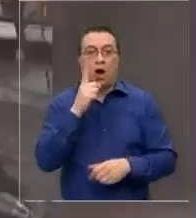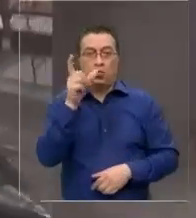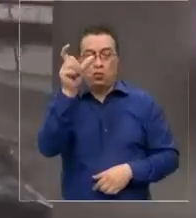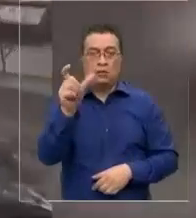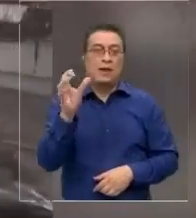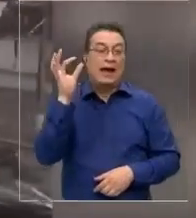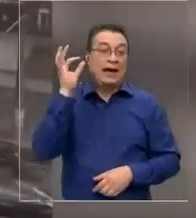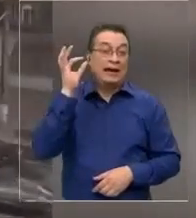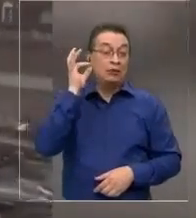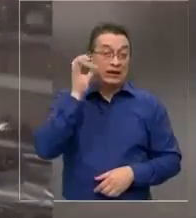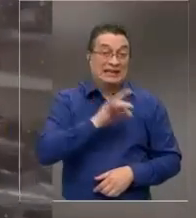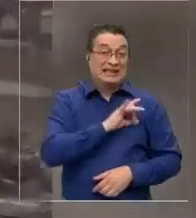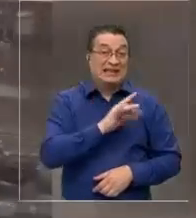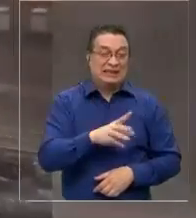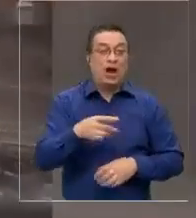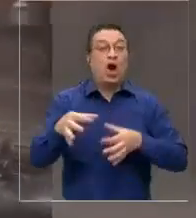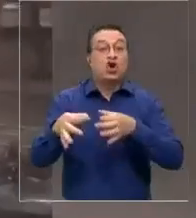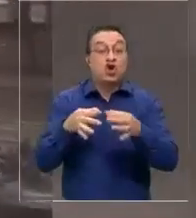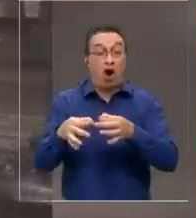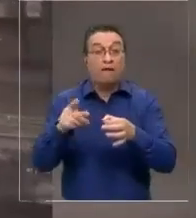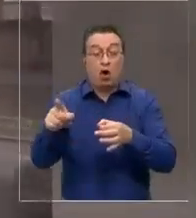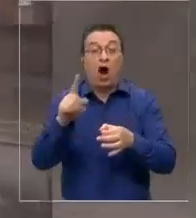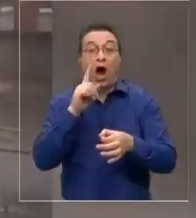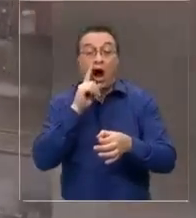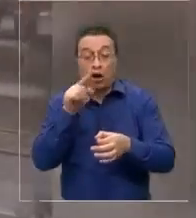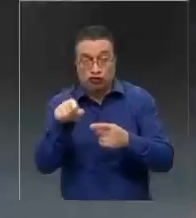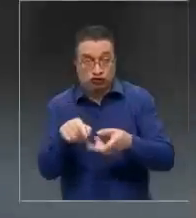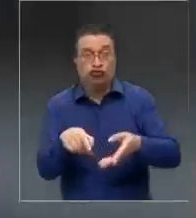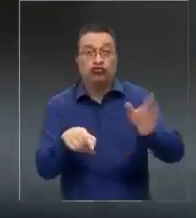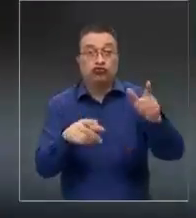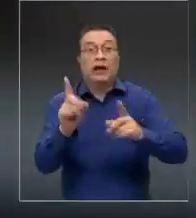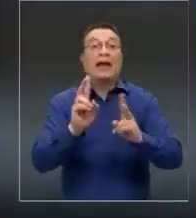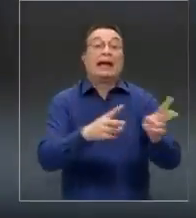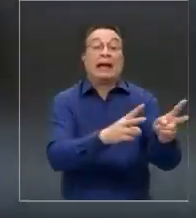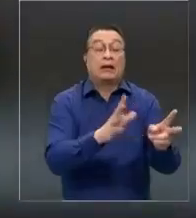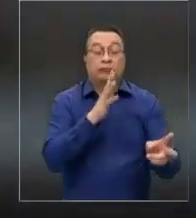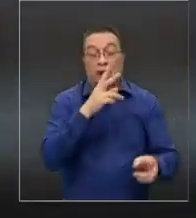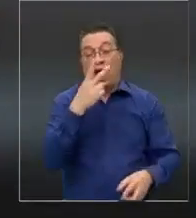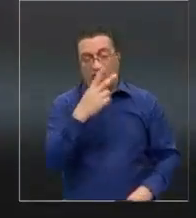que tiene un novio ucraniano que puede ser llamado a la guerra. Todo eso lo vamos a ver en esta nota.